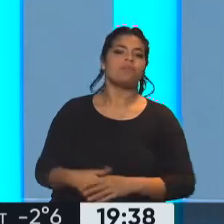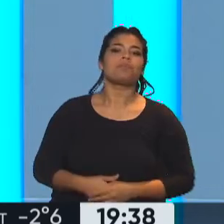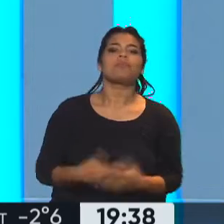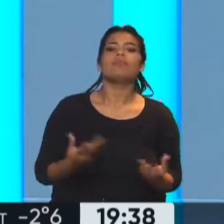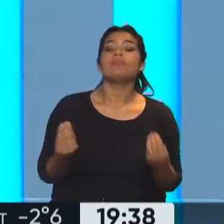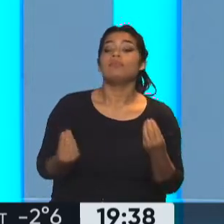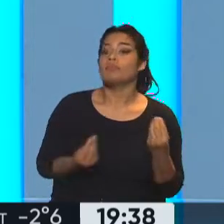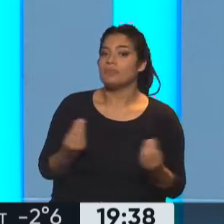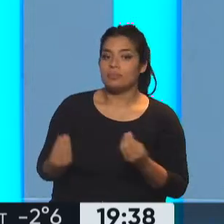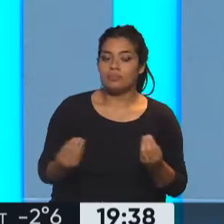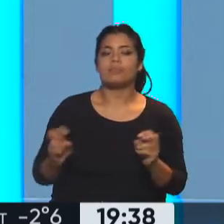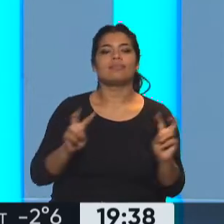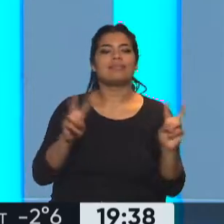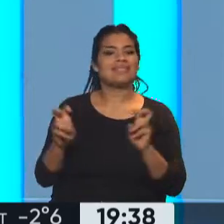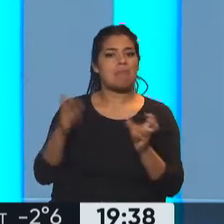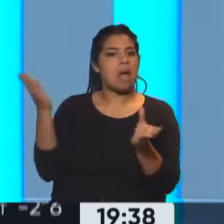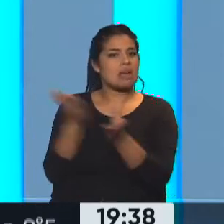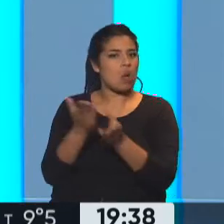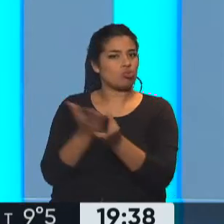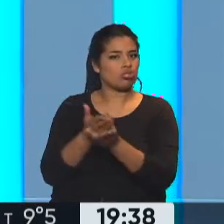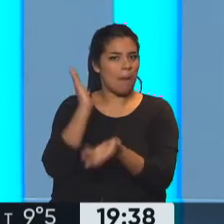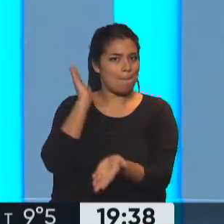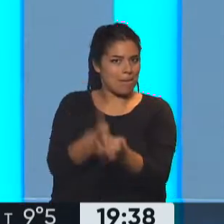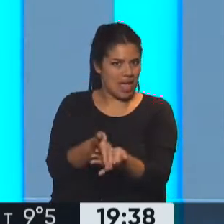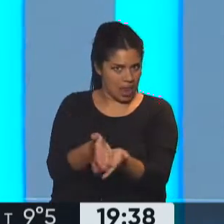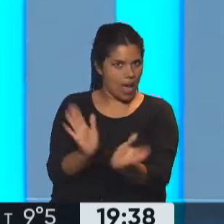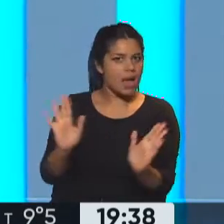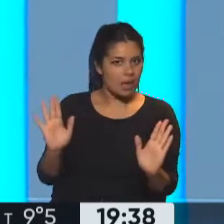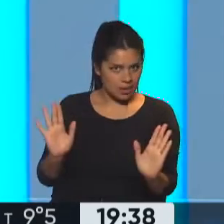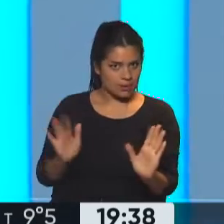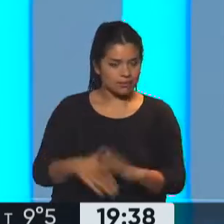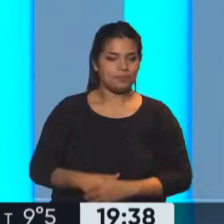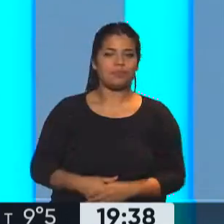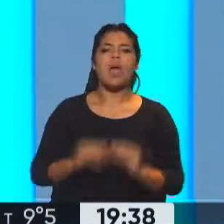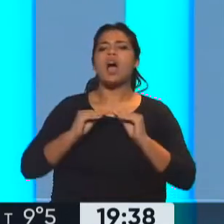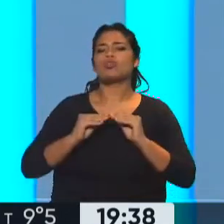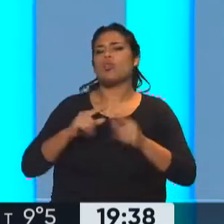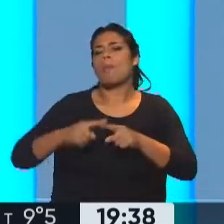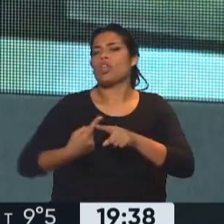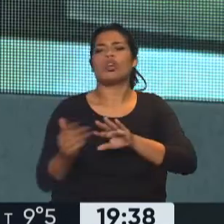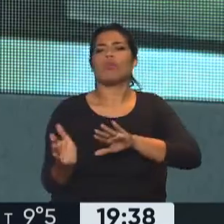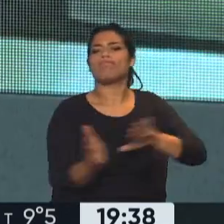ver con la causa penal. La cuestión política corre por un andarivel, claro, muy diferente. Claro. Gracias, Néstor. ¿Nada?